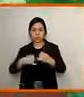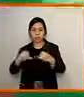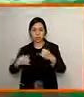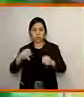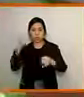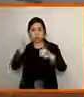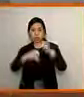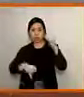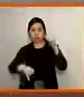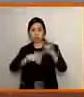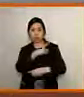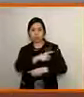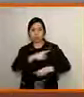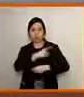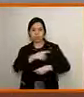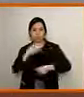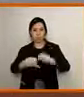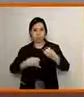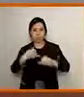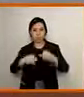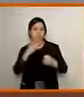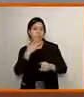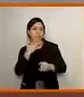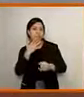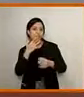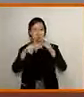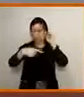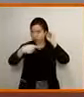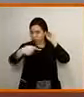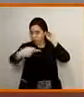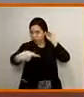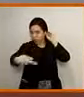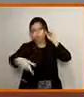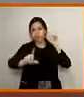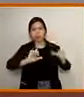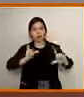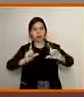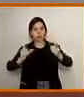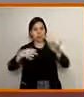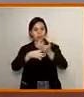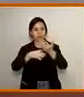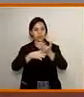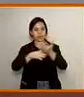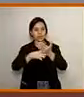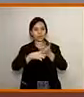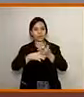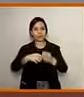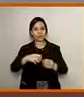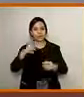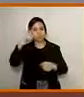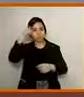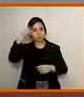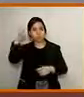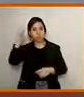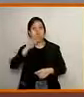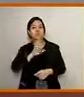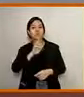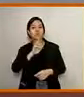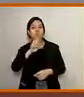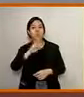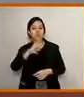vamos a finalizar la diversión con su juego favorito de la diaria. Así que preparen boletitos porque vamos a hacer de sus sueños una